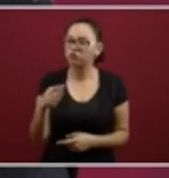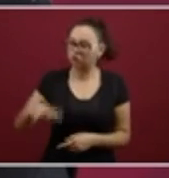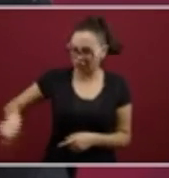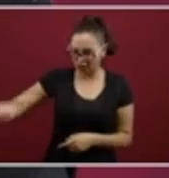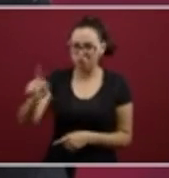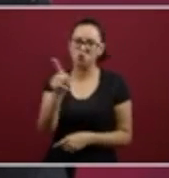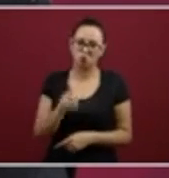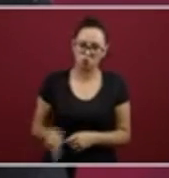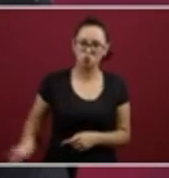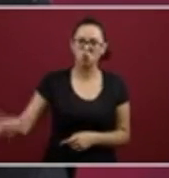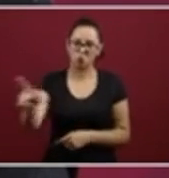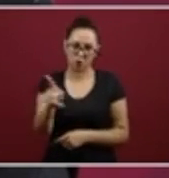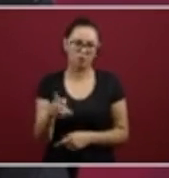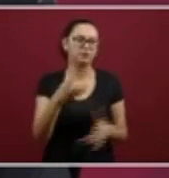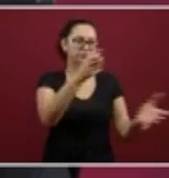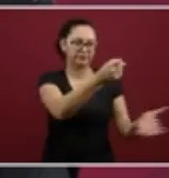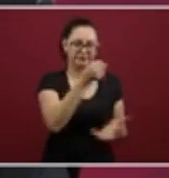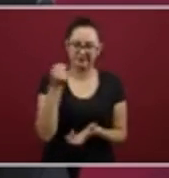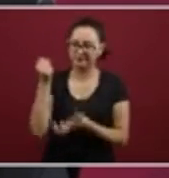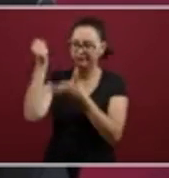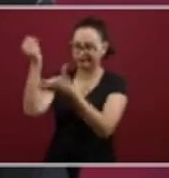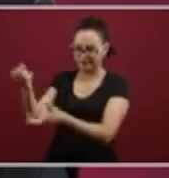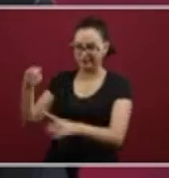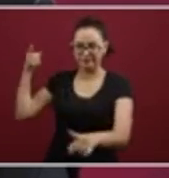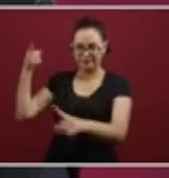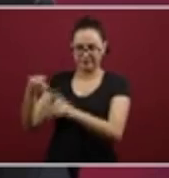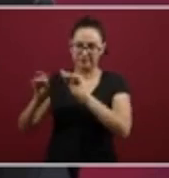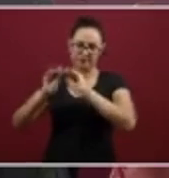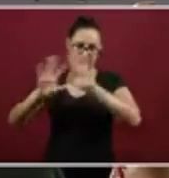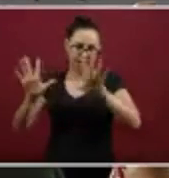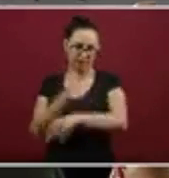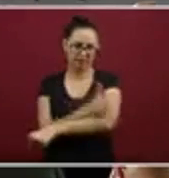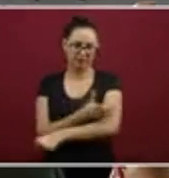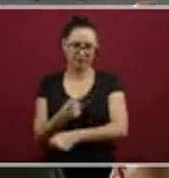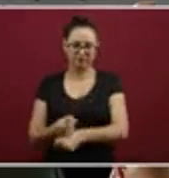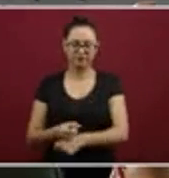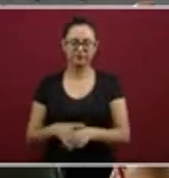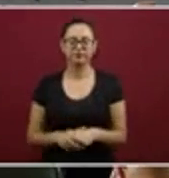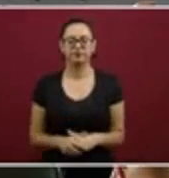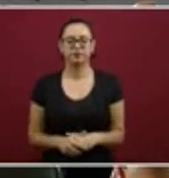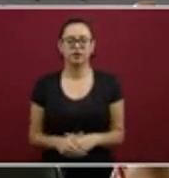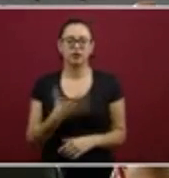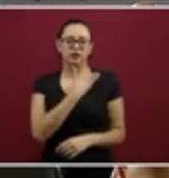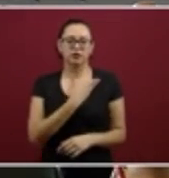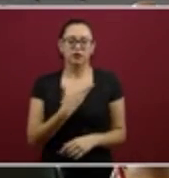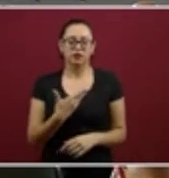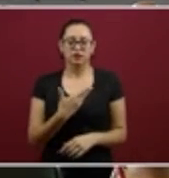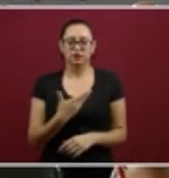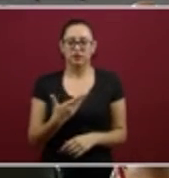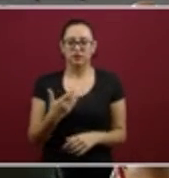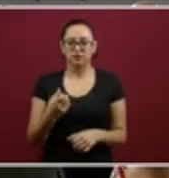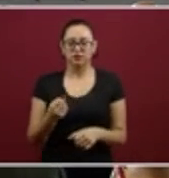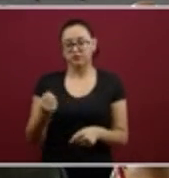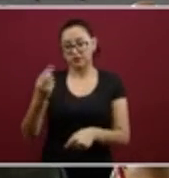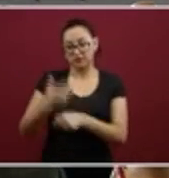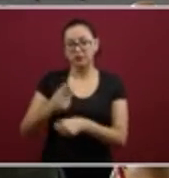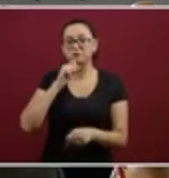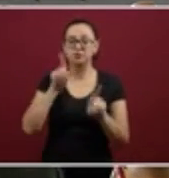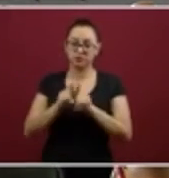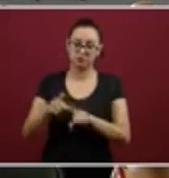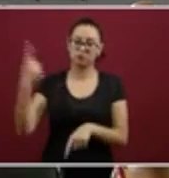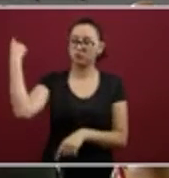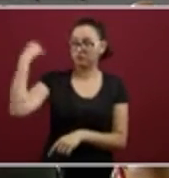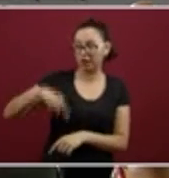expedita, clara, transparente y con un destino manifiesto. Esa ha sido la instrucción del señor secretario, una instrucción muy